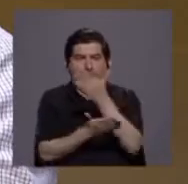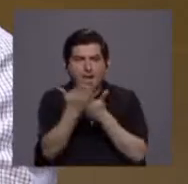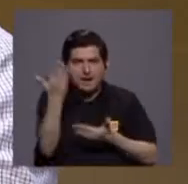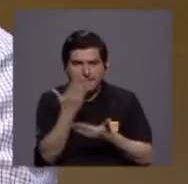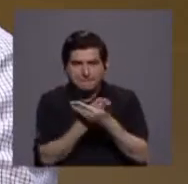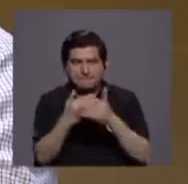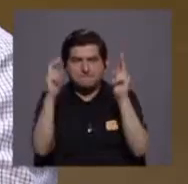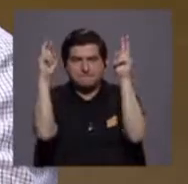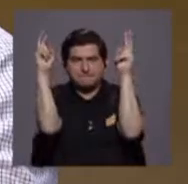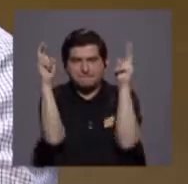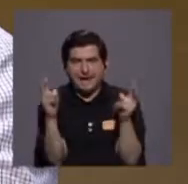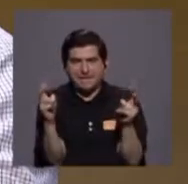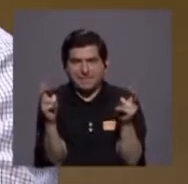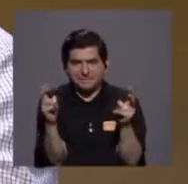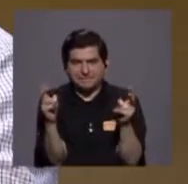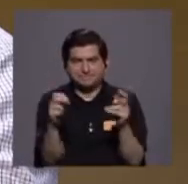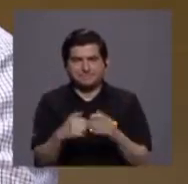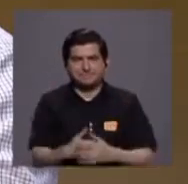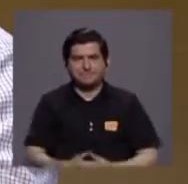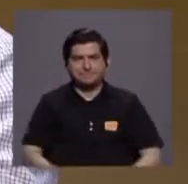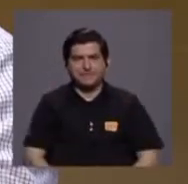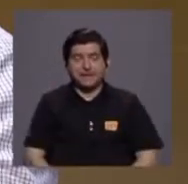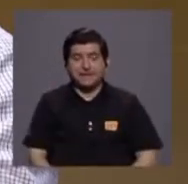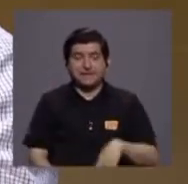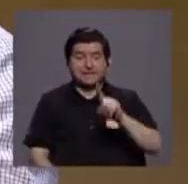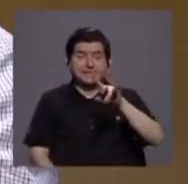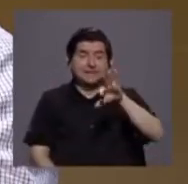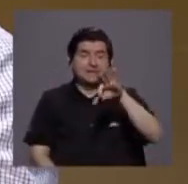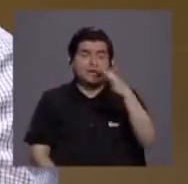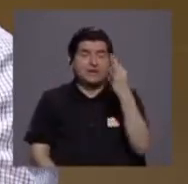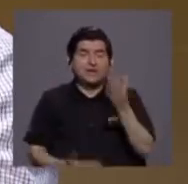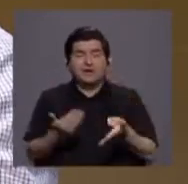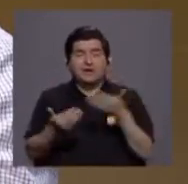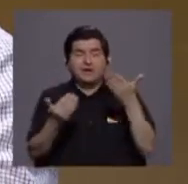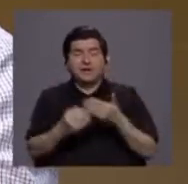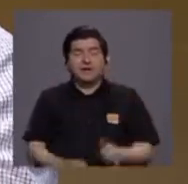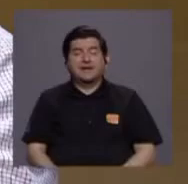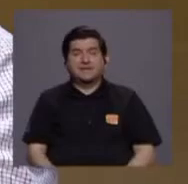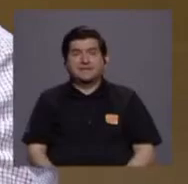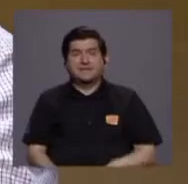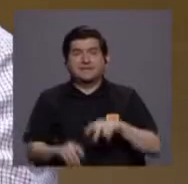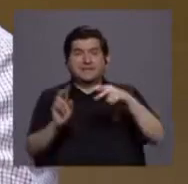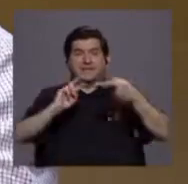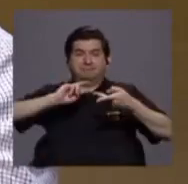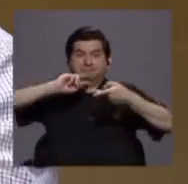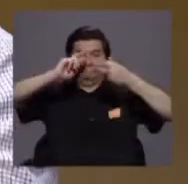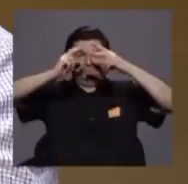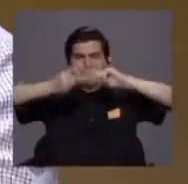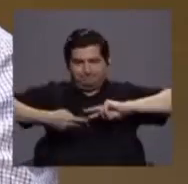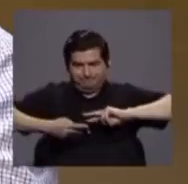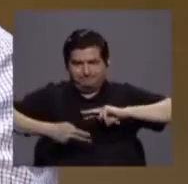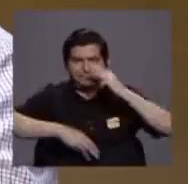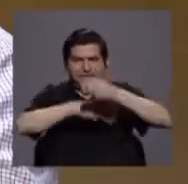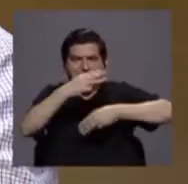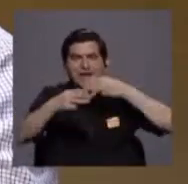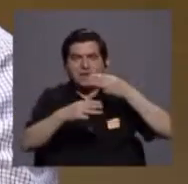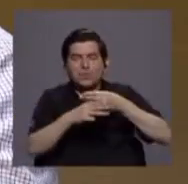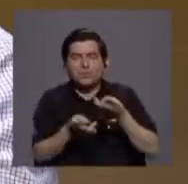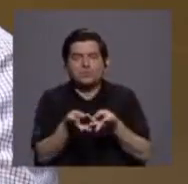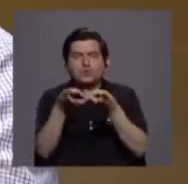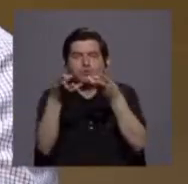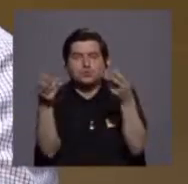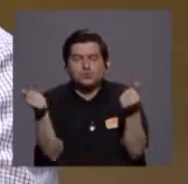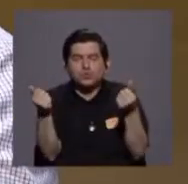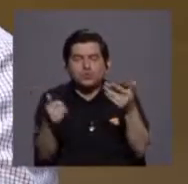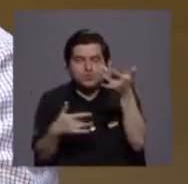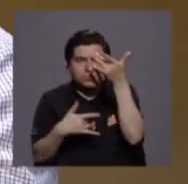son temas que de una manera casi que paradójica, en un mundo donde la solución a